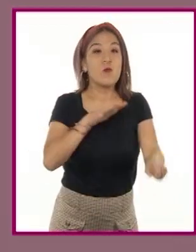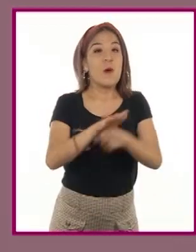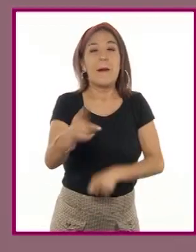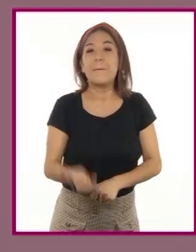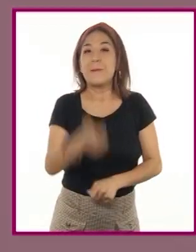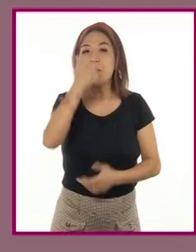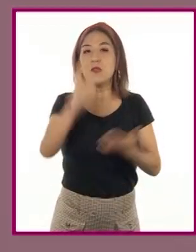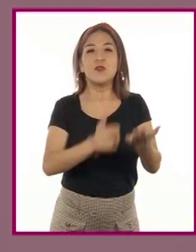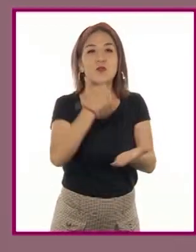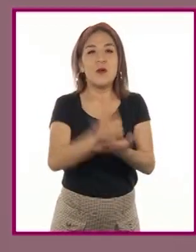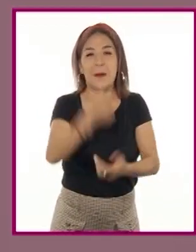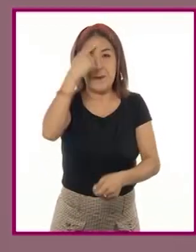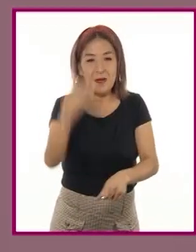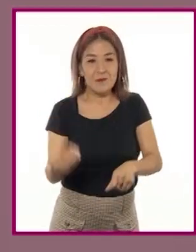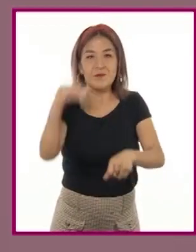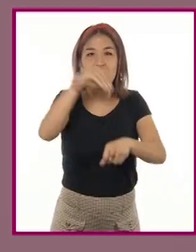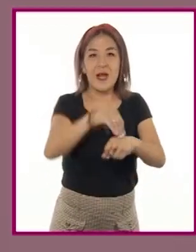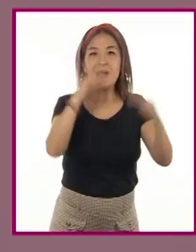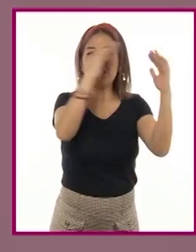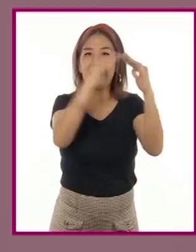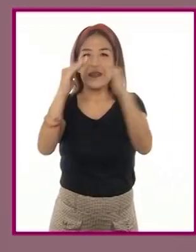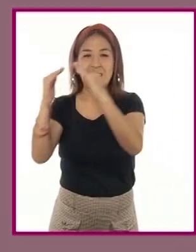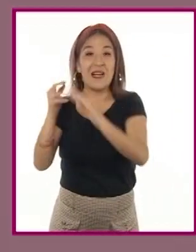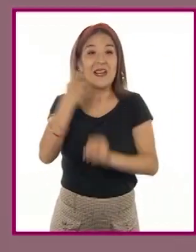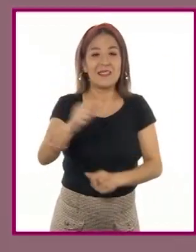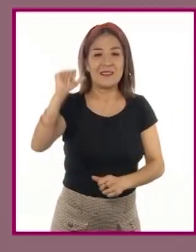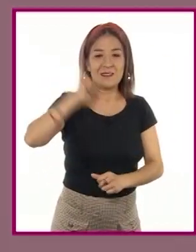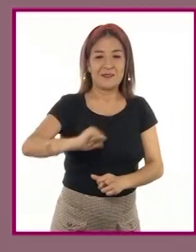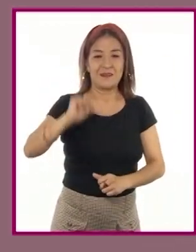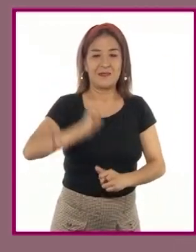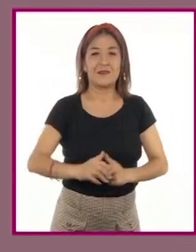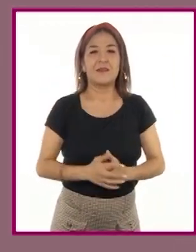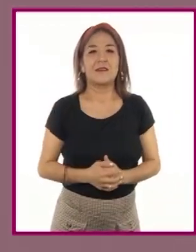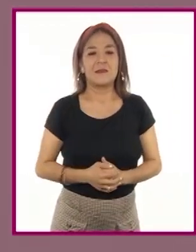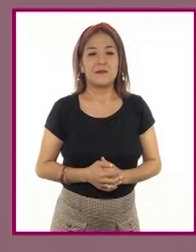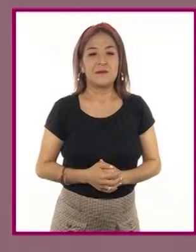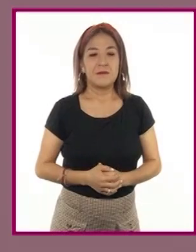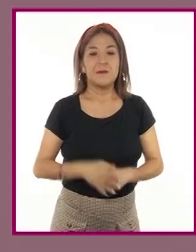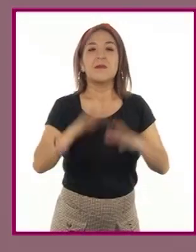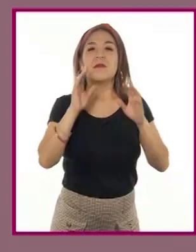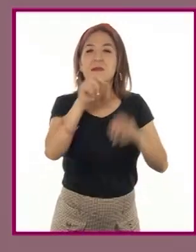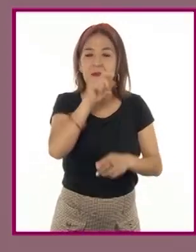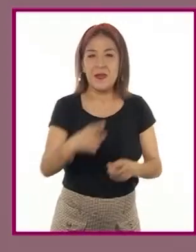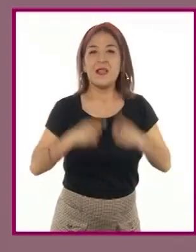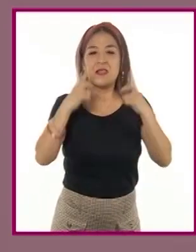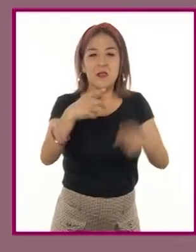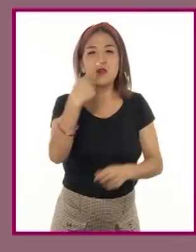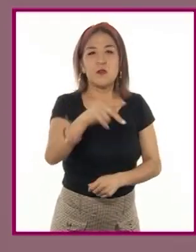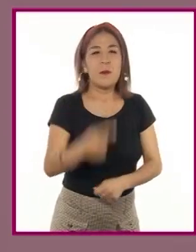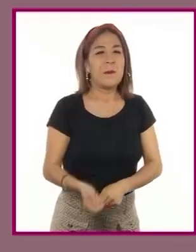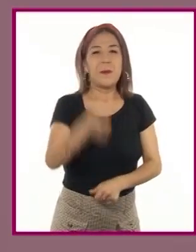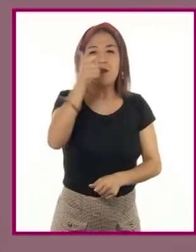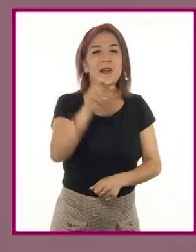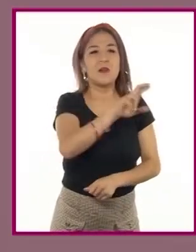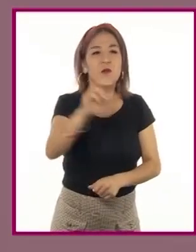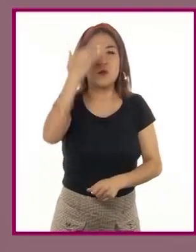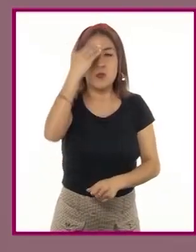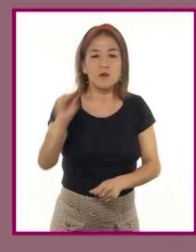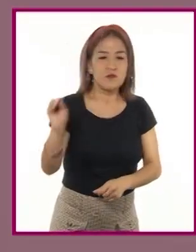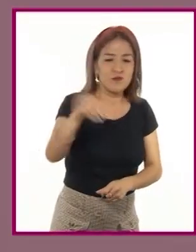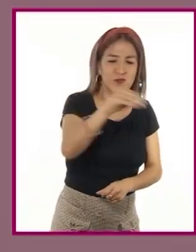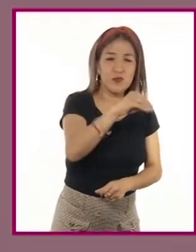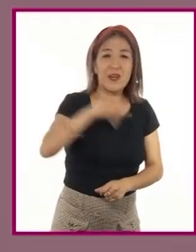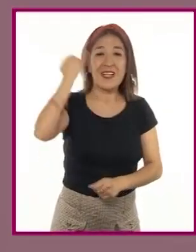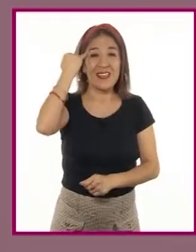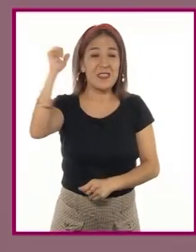y complejos habitacionales de nuestros ancestros. Pudimos reconocer las primeras urbes prehispánicas y